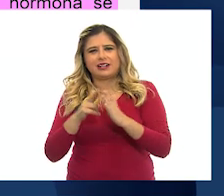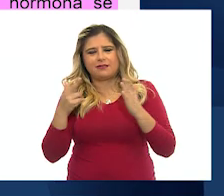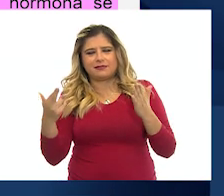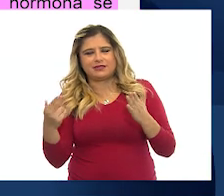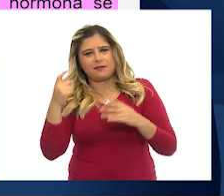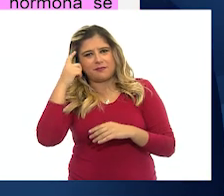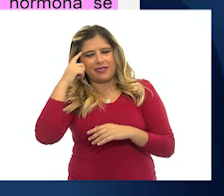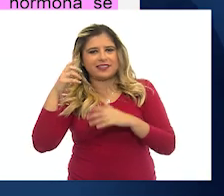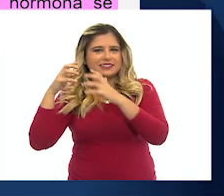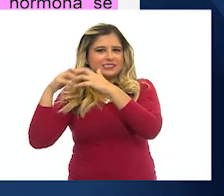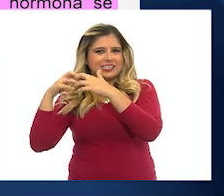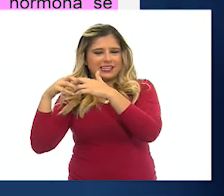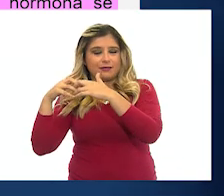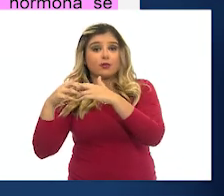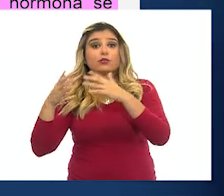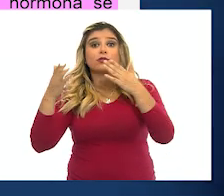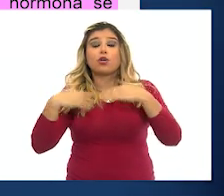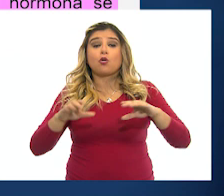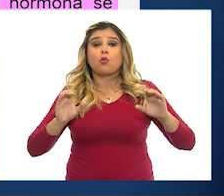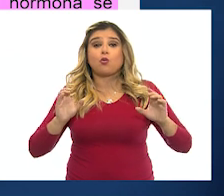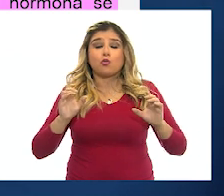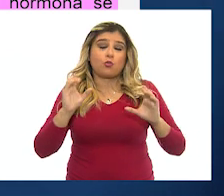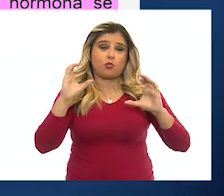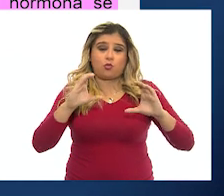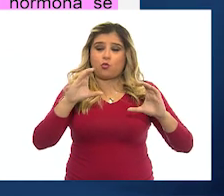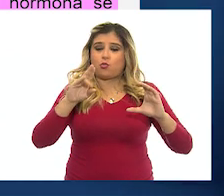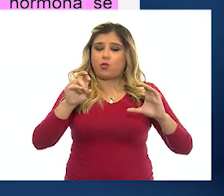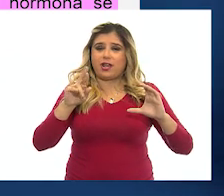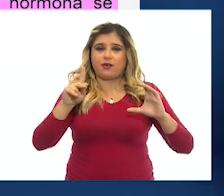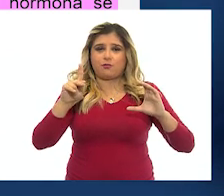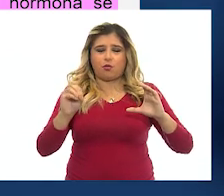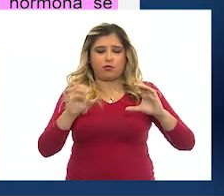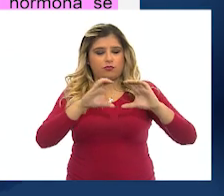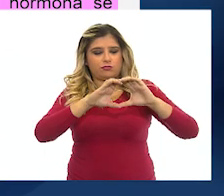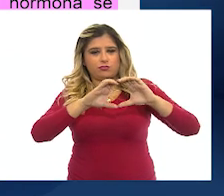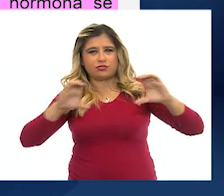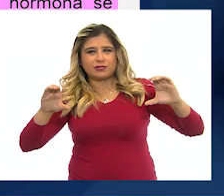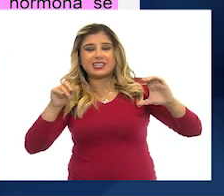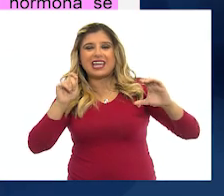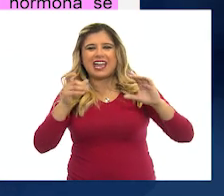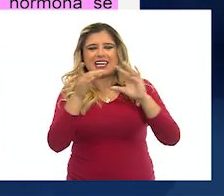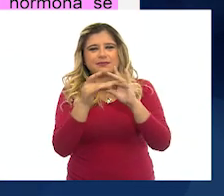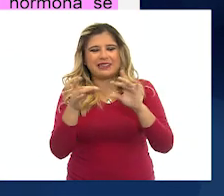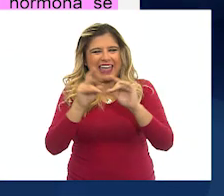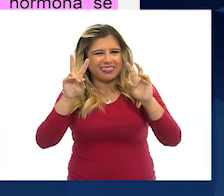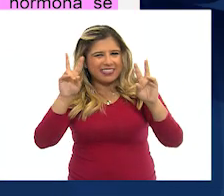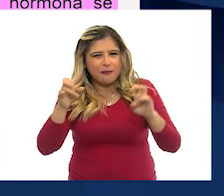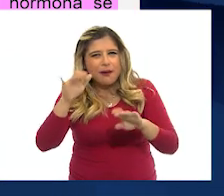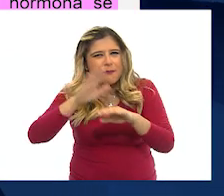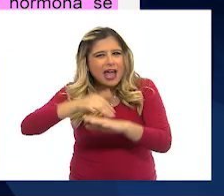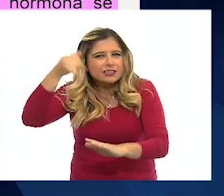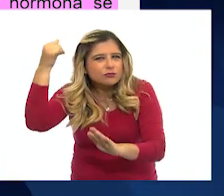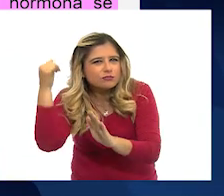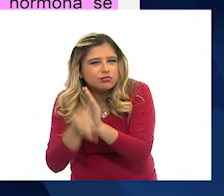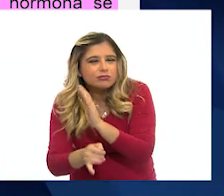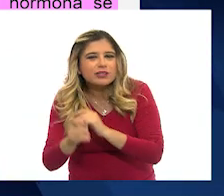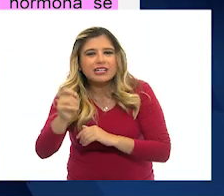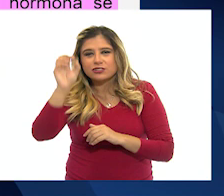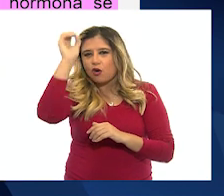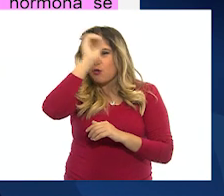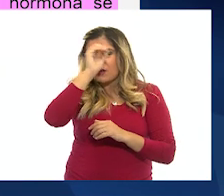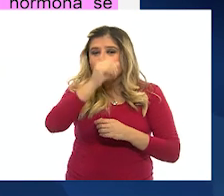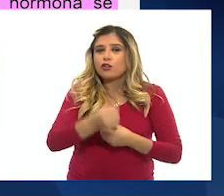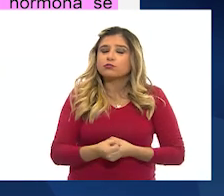y Cerebro. El cuerpo, por su parte, es donde se explica el meollo de la carta. Y es la opinión del autor